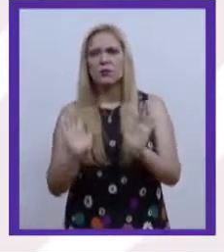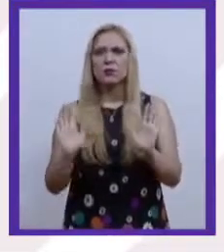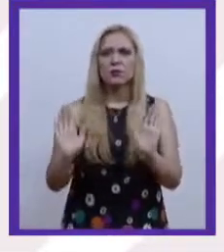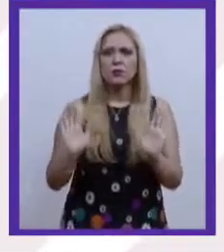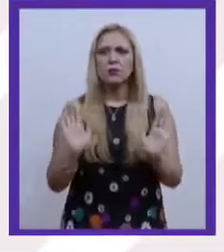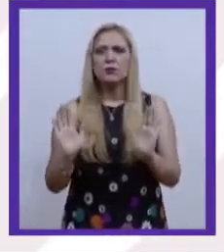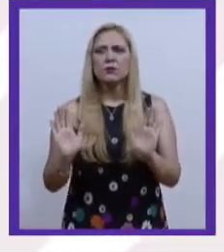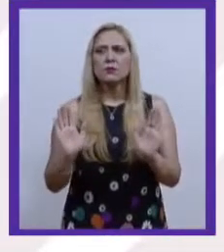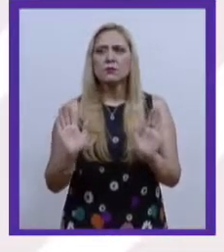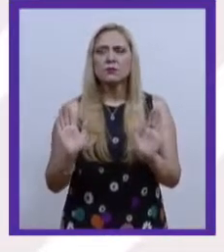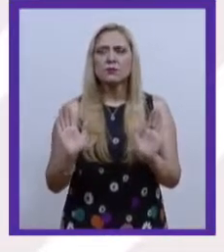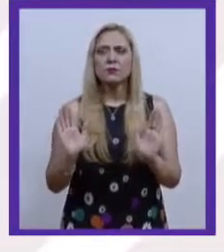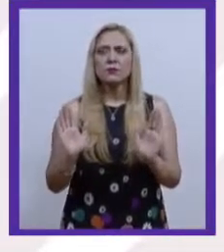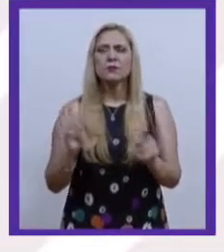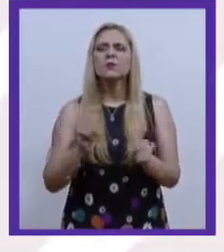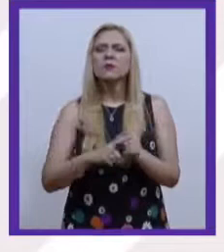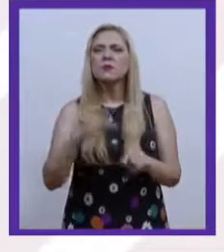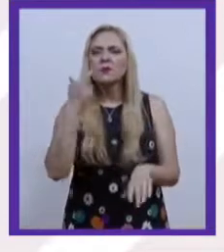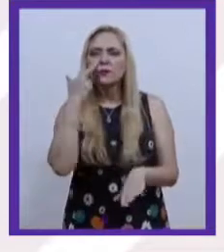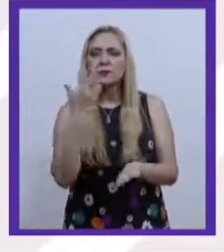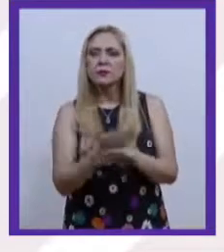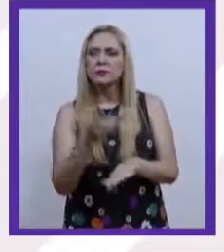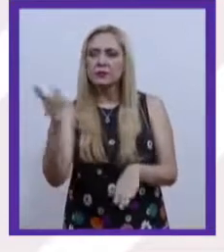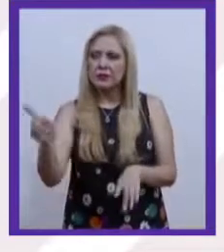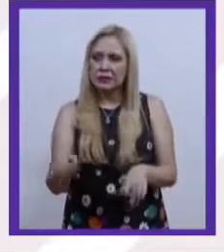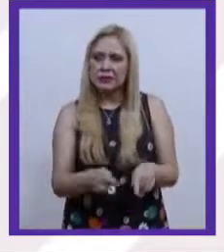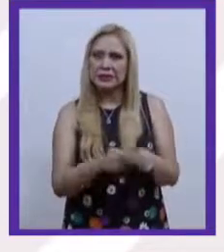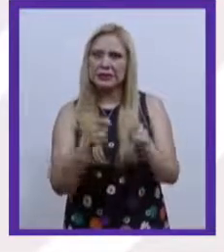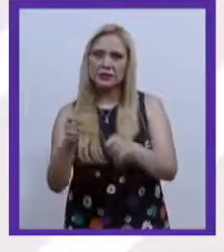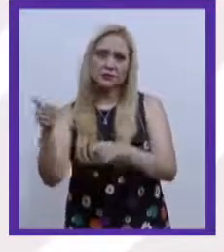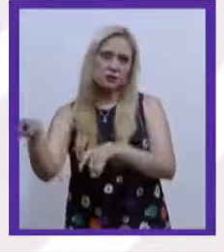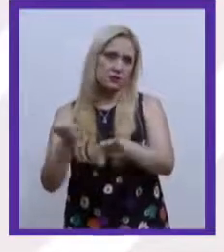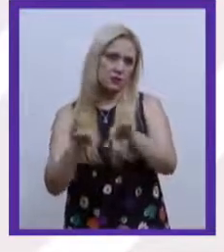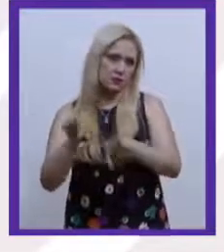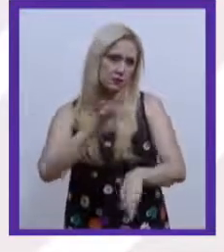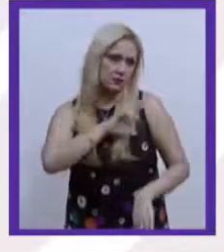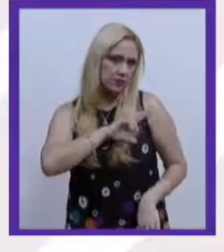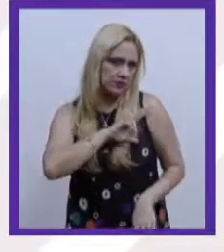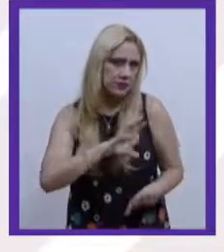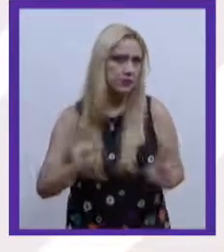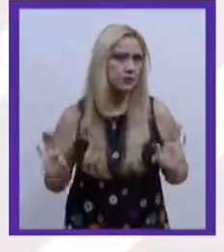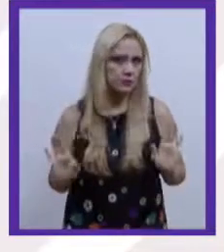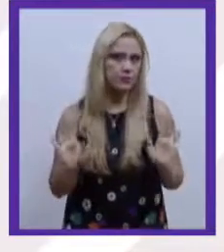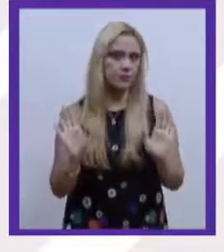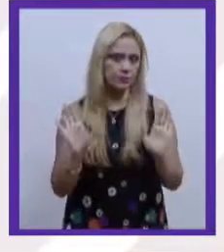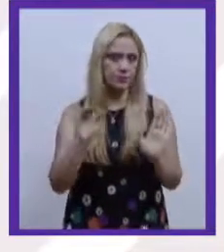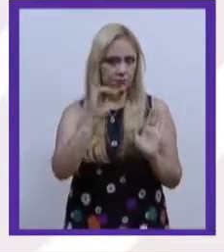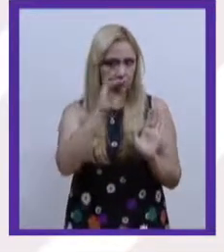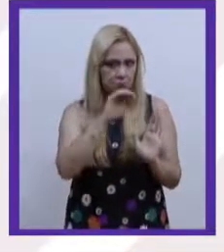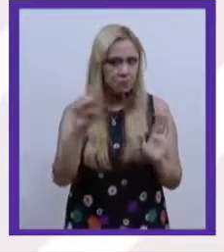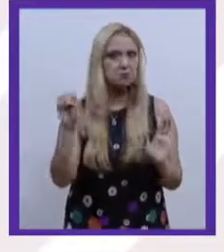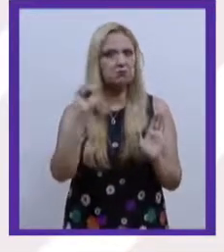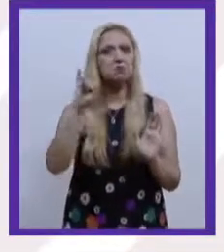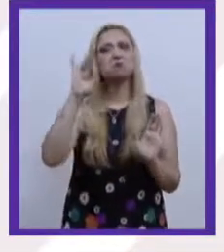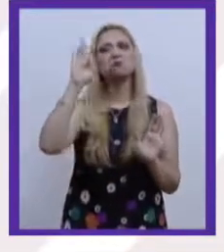de esta responsabilidad a partir de sus trabajadores, ¿no? Pero bueno, la Seguridad Social lo